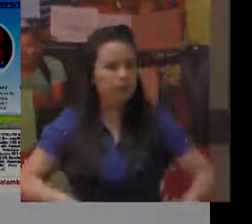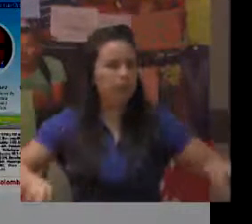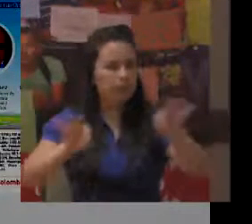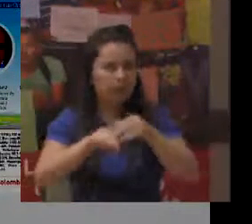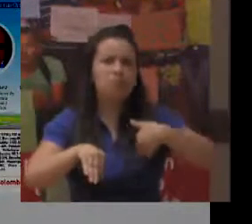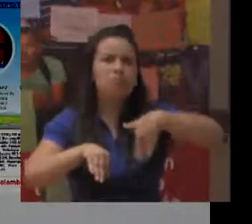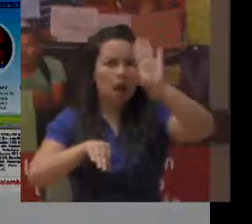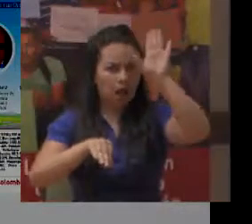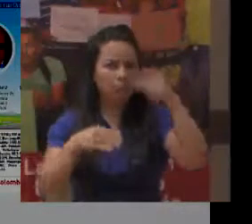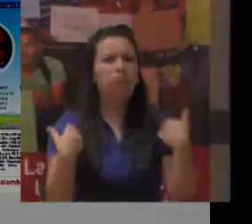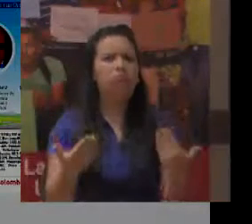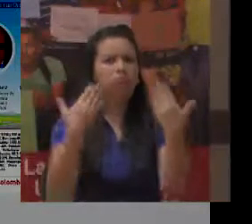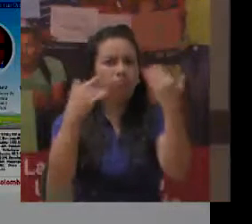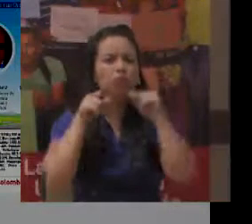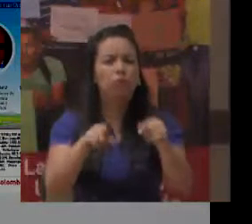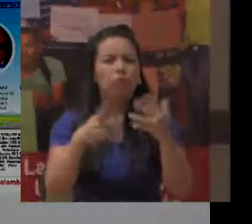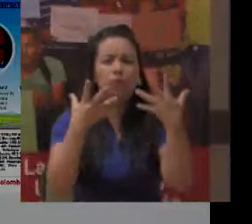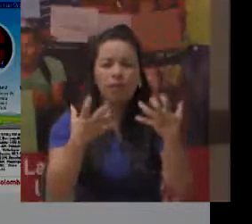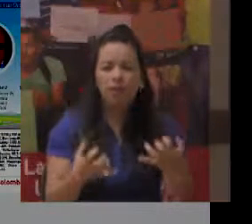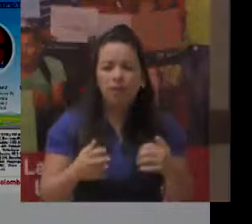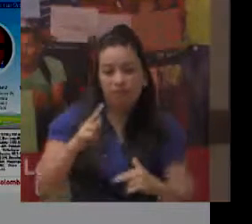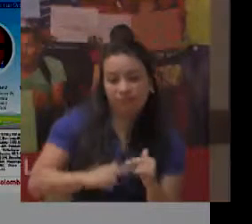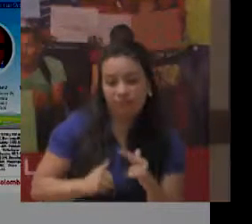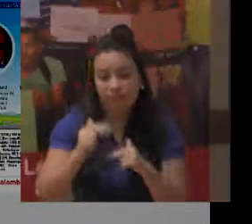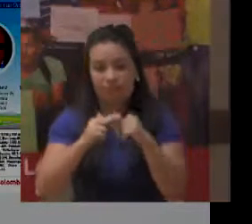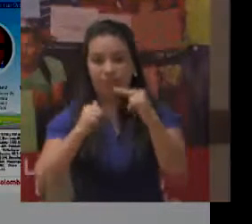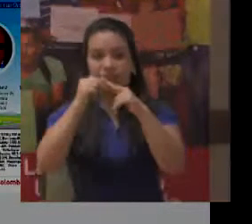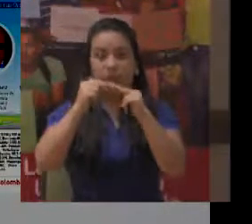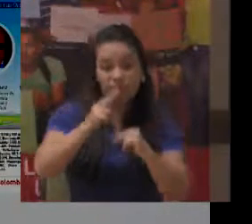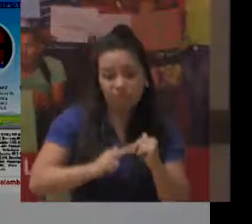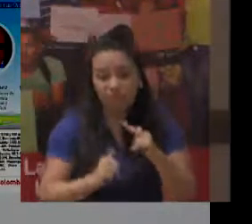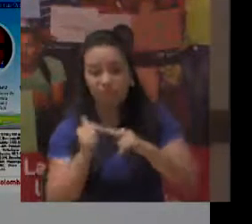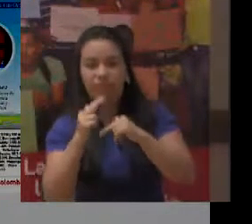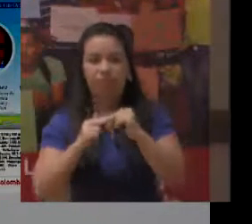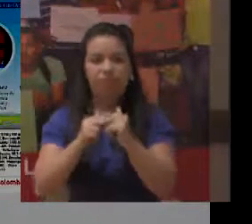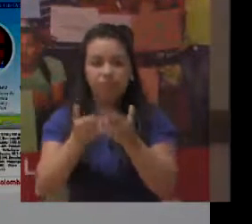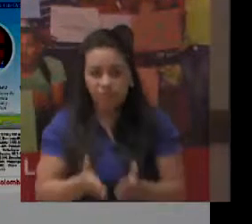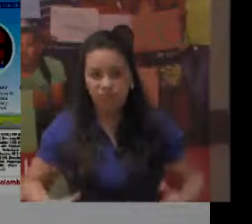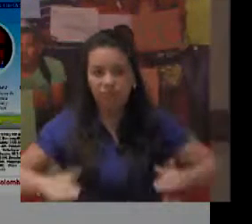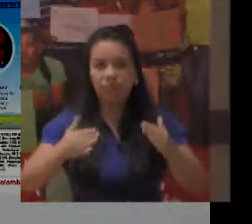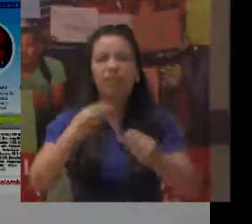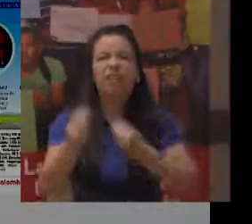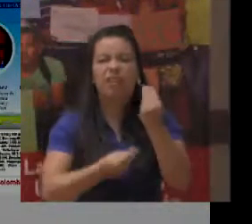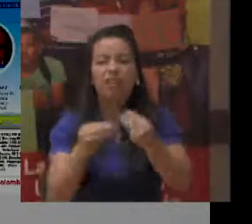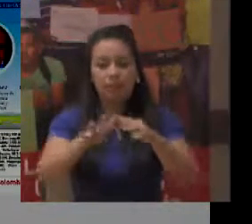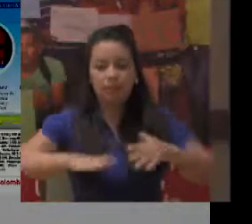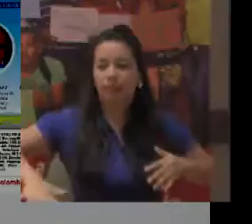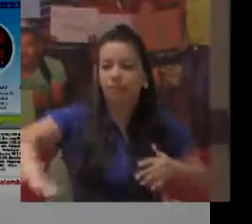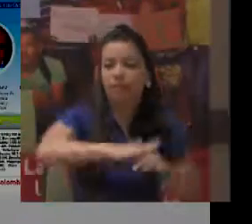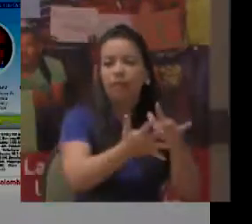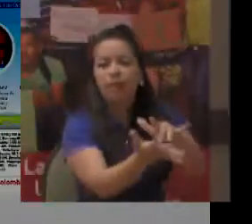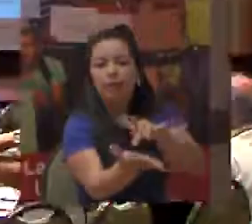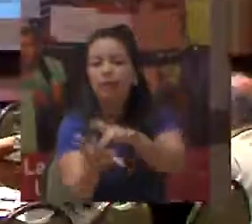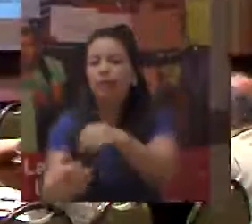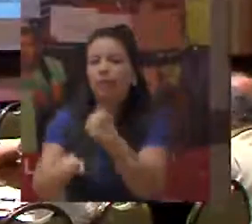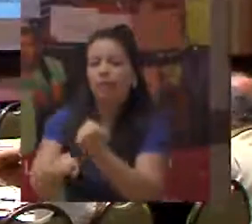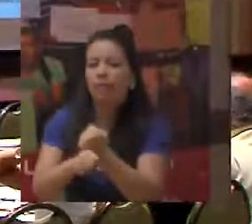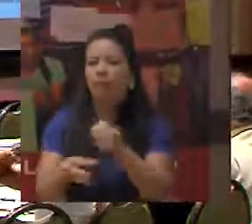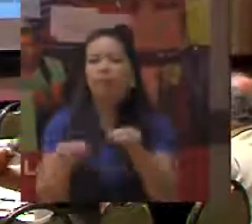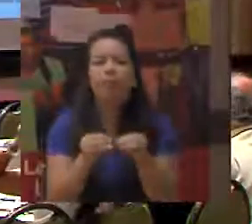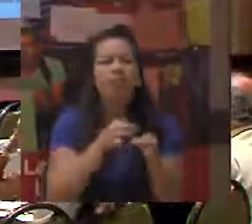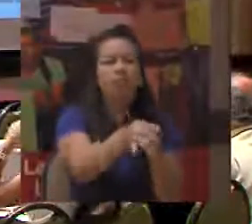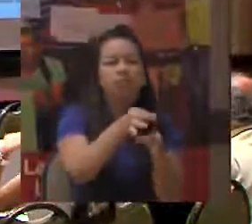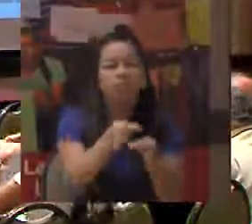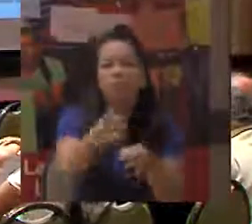reintegración, es la que permite construir escenarios y que se conozca qué es lo que hacemos, tanto en los territorios y cómo es la percepción de esta